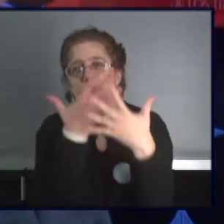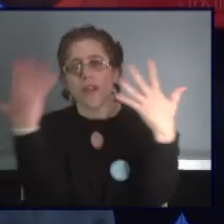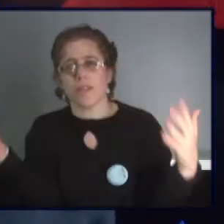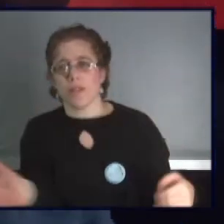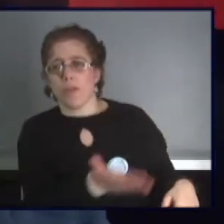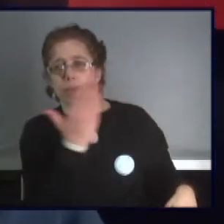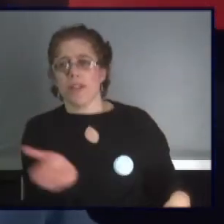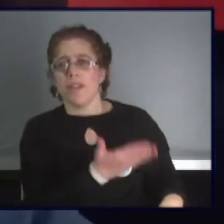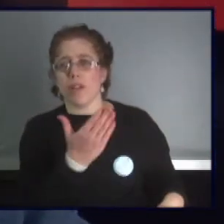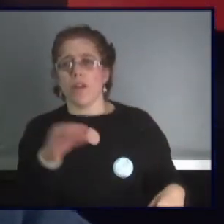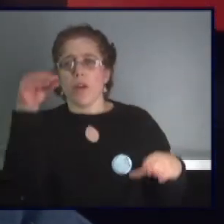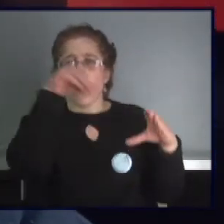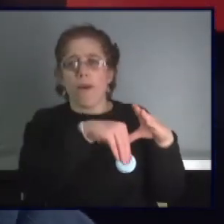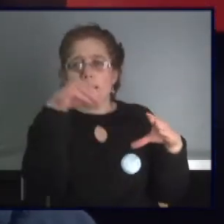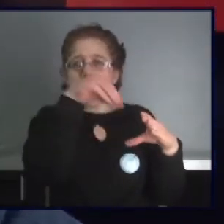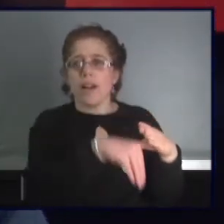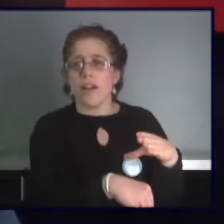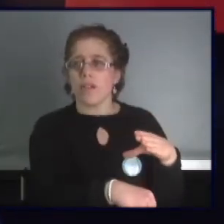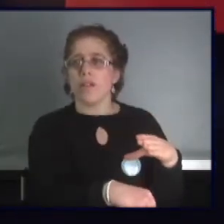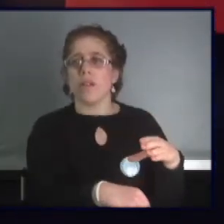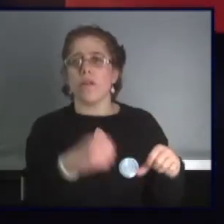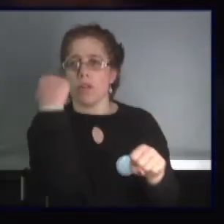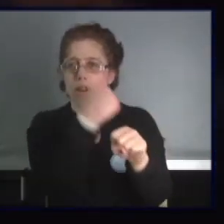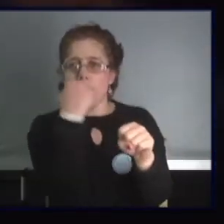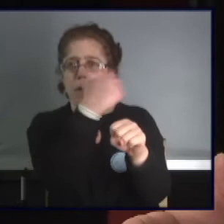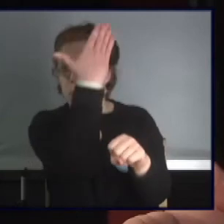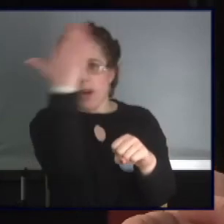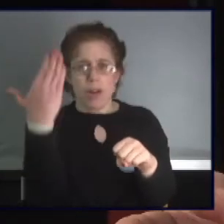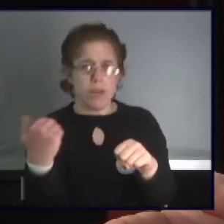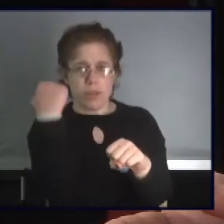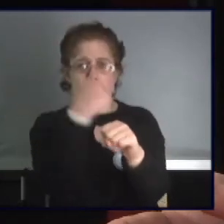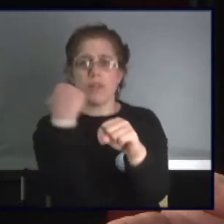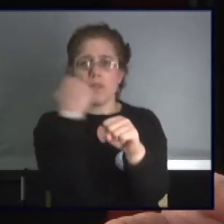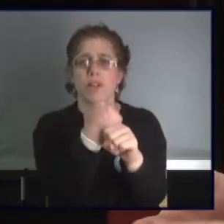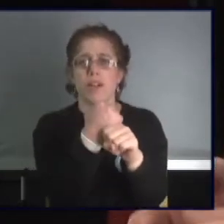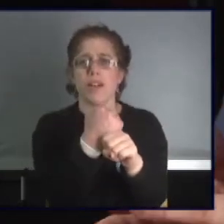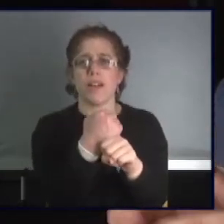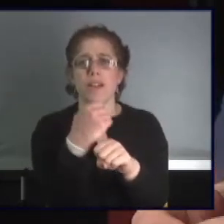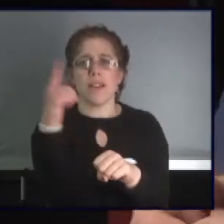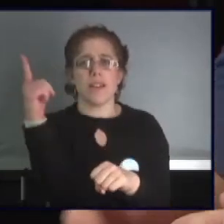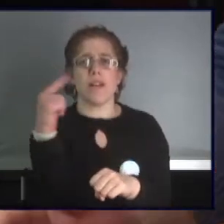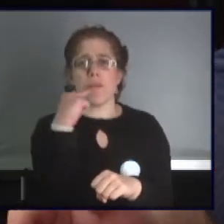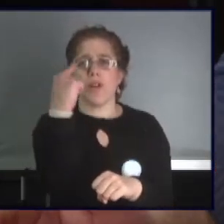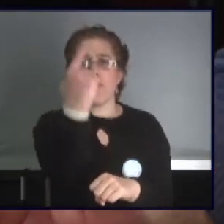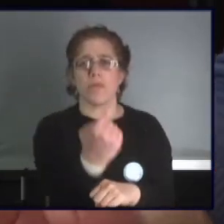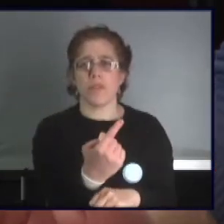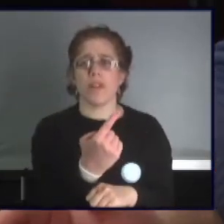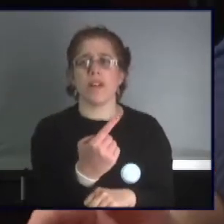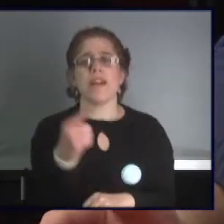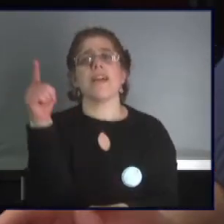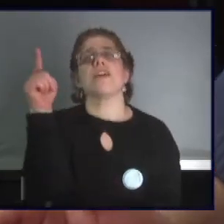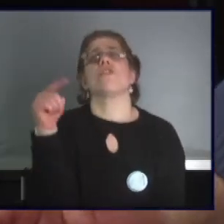los banqueros o para los trabajadores a la primera pregunta es decir por ejemplo yo el otro día